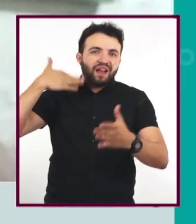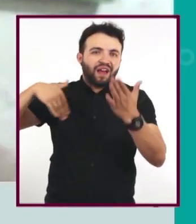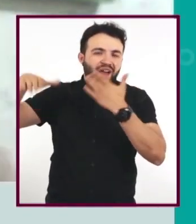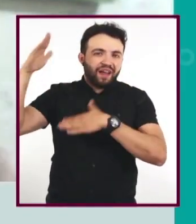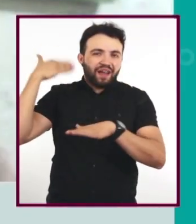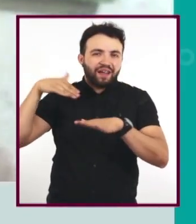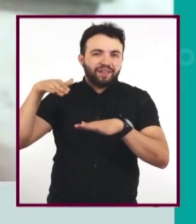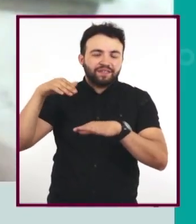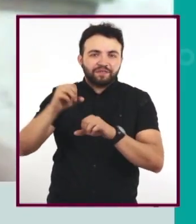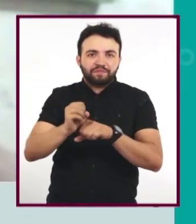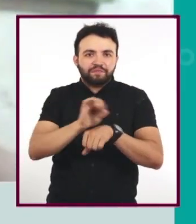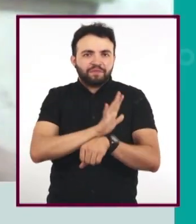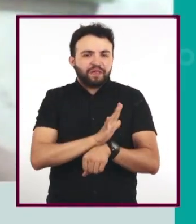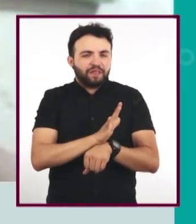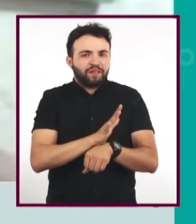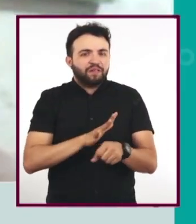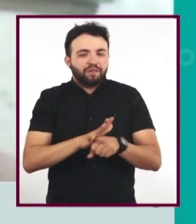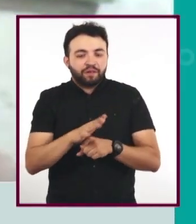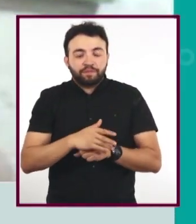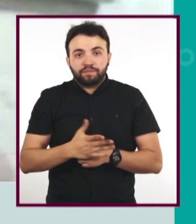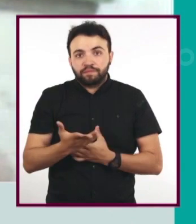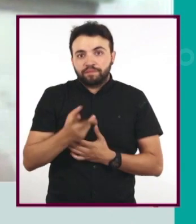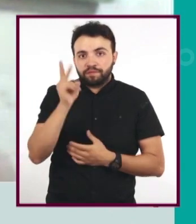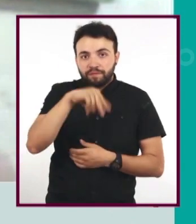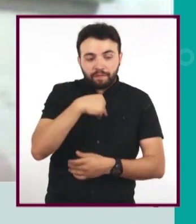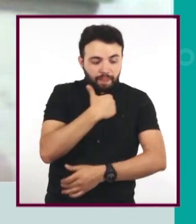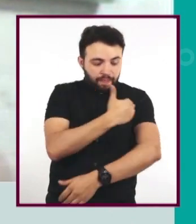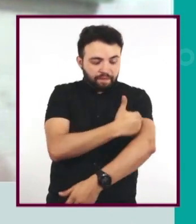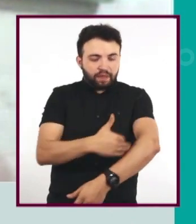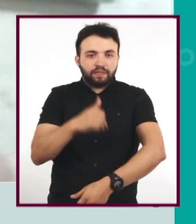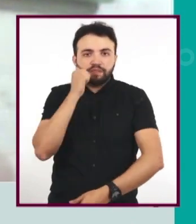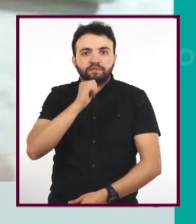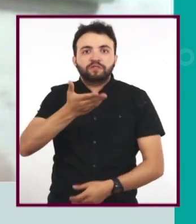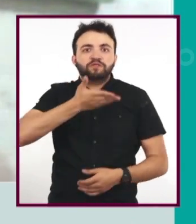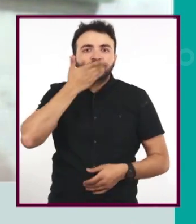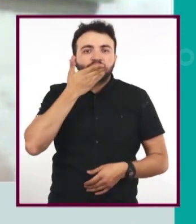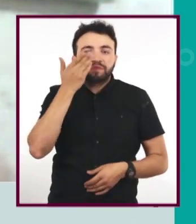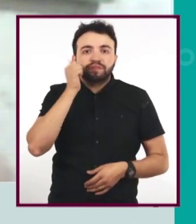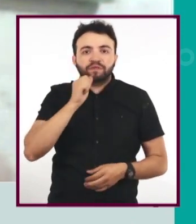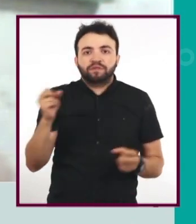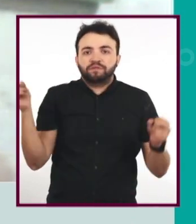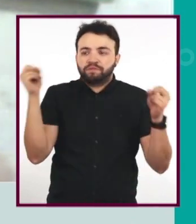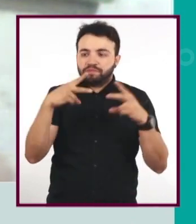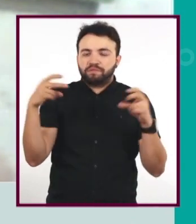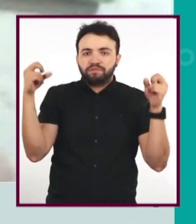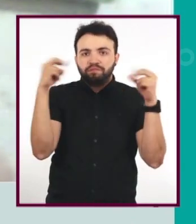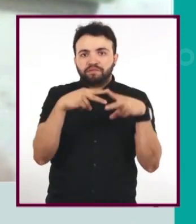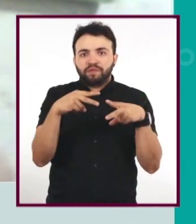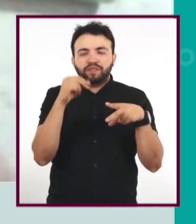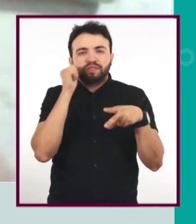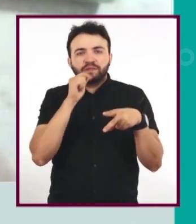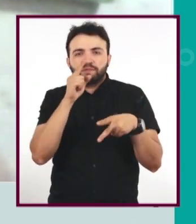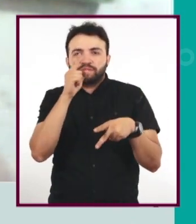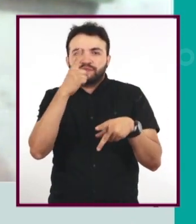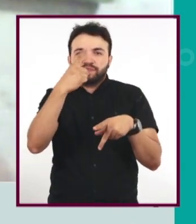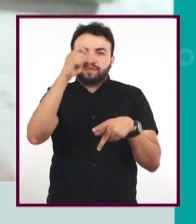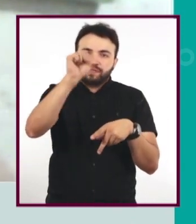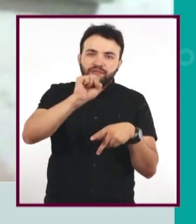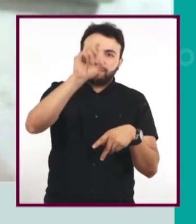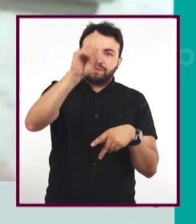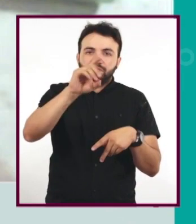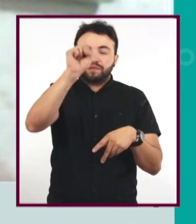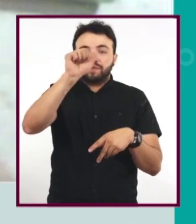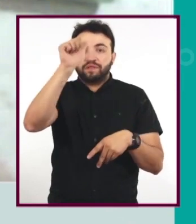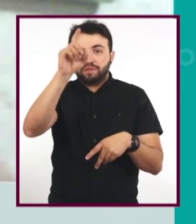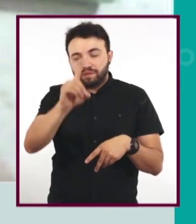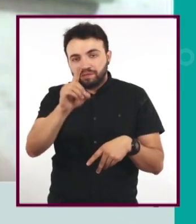Mi familia, estábamos acostumbrados a vernos cada fin de semana y pues por esta pandemia nos alejamos un poco.